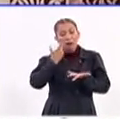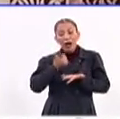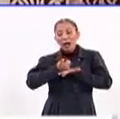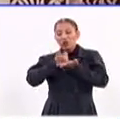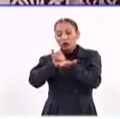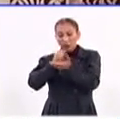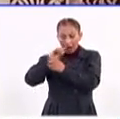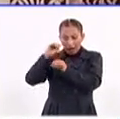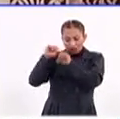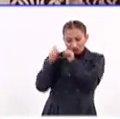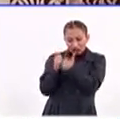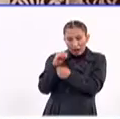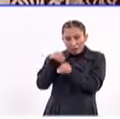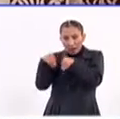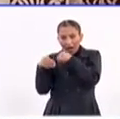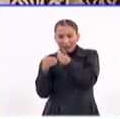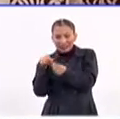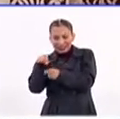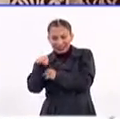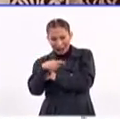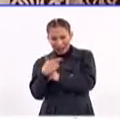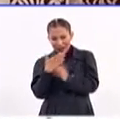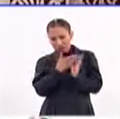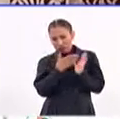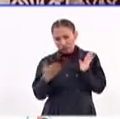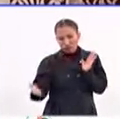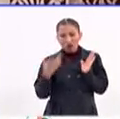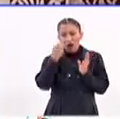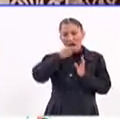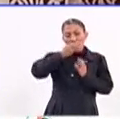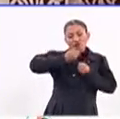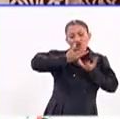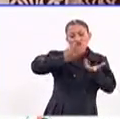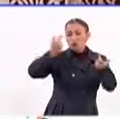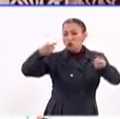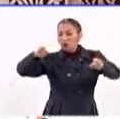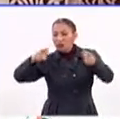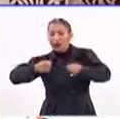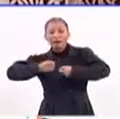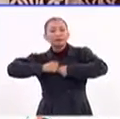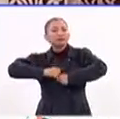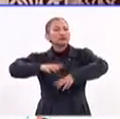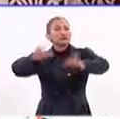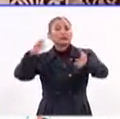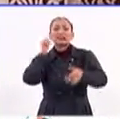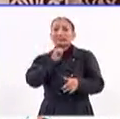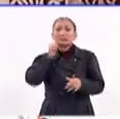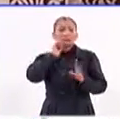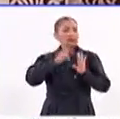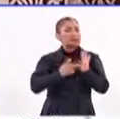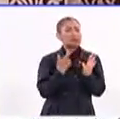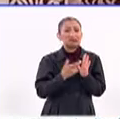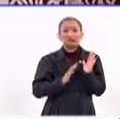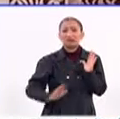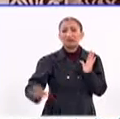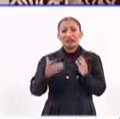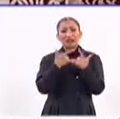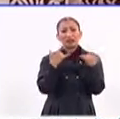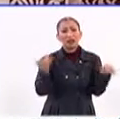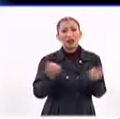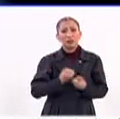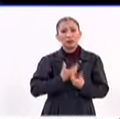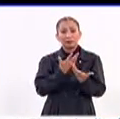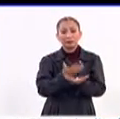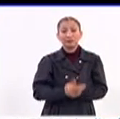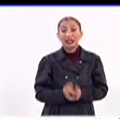también plástico, pues ha estado a lo largo y ancho, incluso oral, sonoro, musical, ha estado presente a lo largo de la historia de la